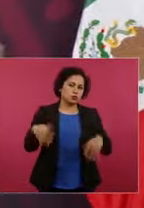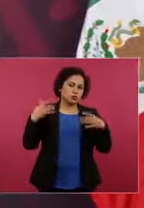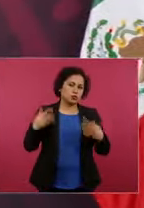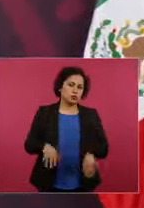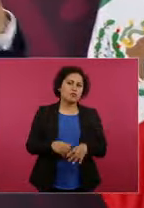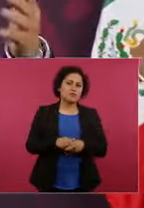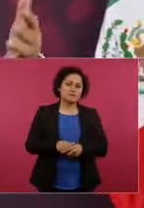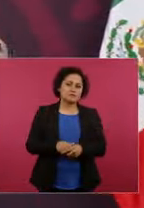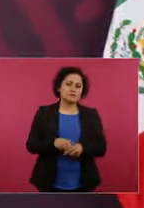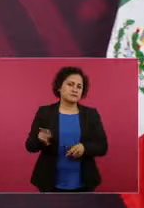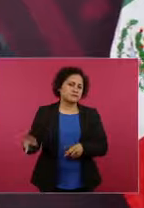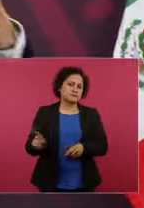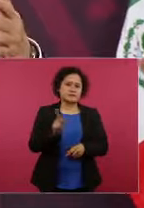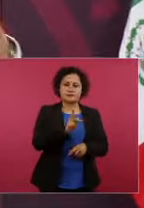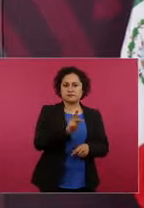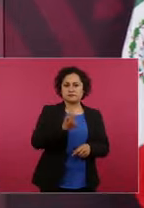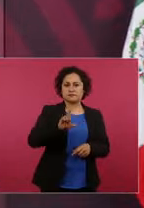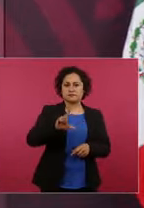Como el Reforma.